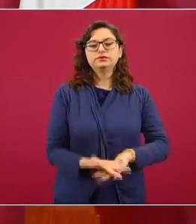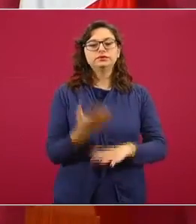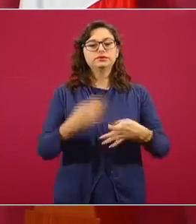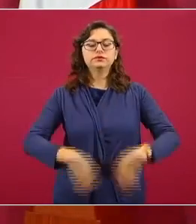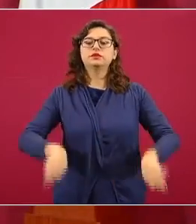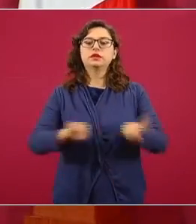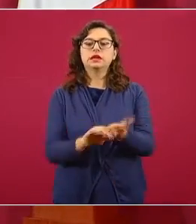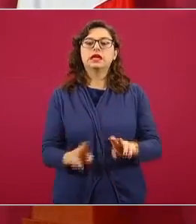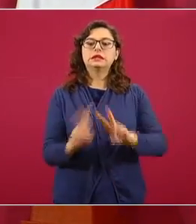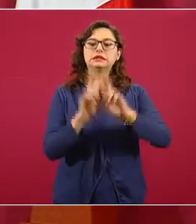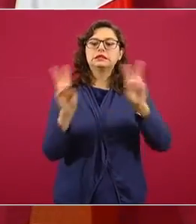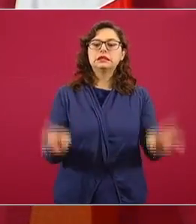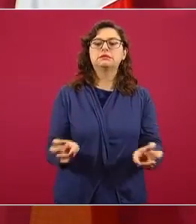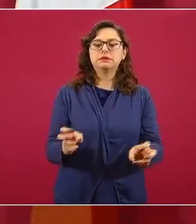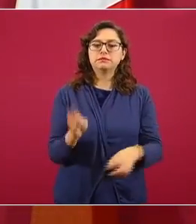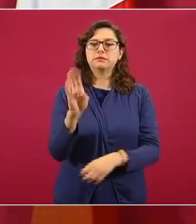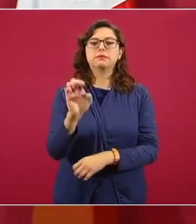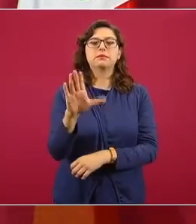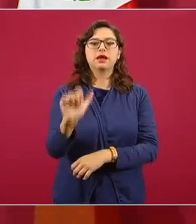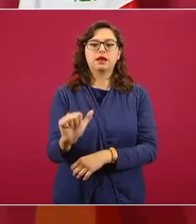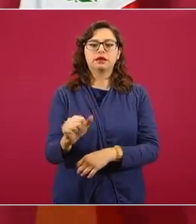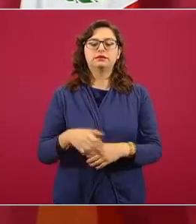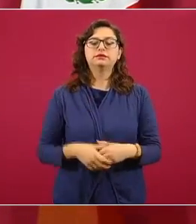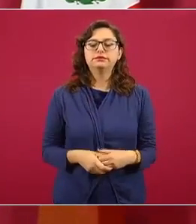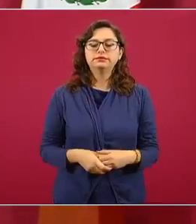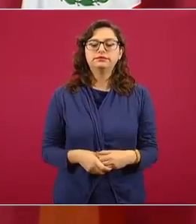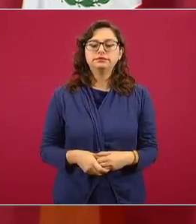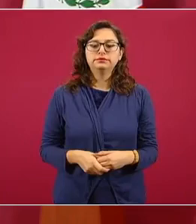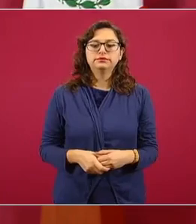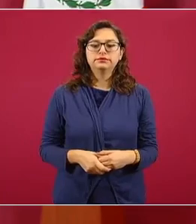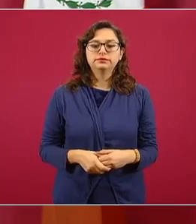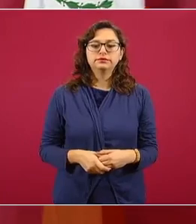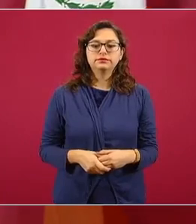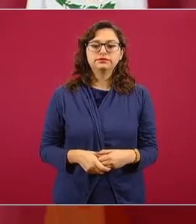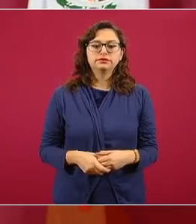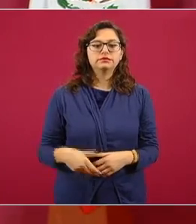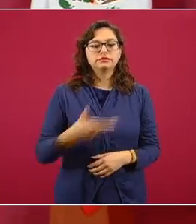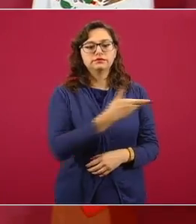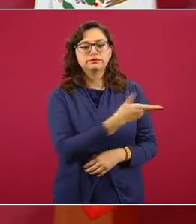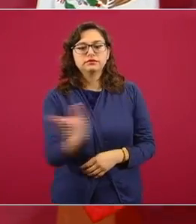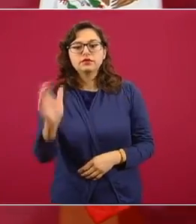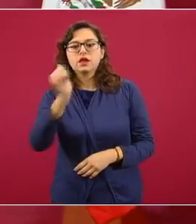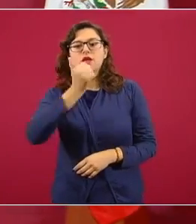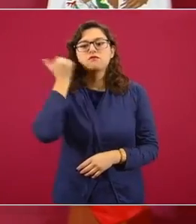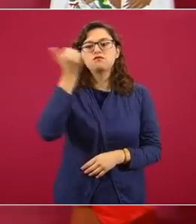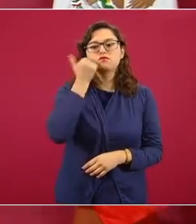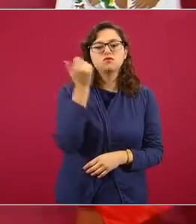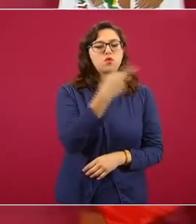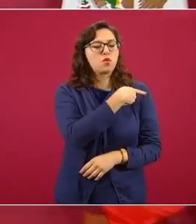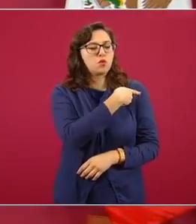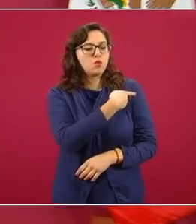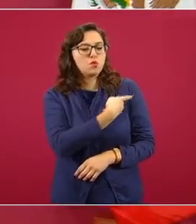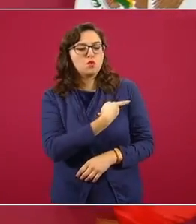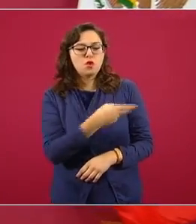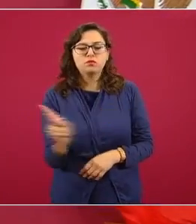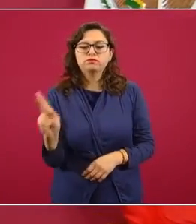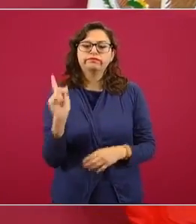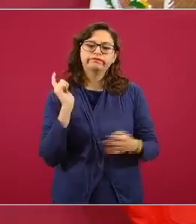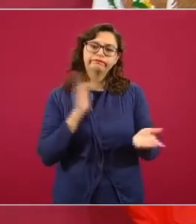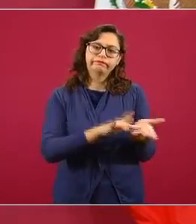el que se entreguen apoyos a estudiantes de familias de escasos recursos